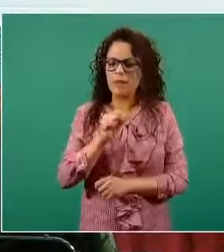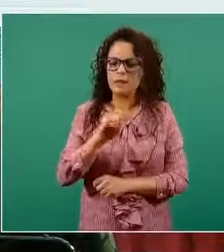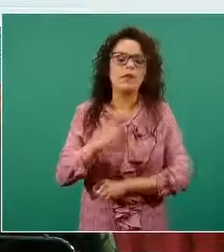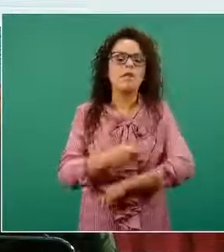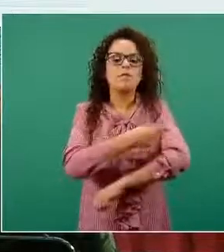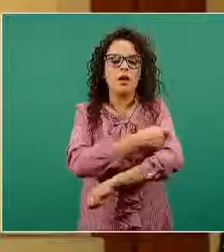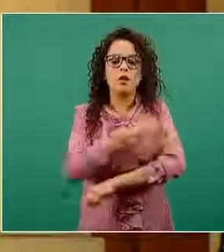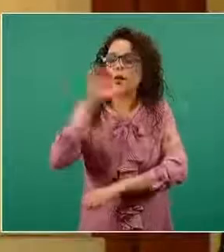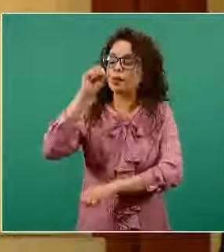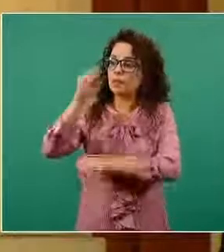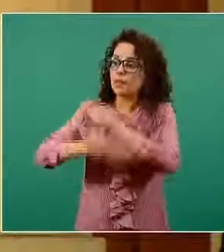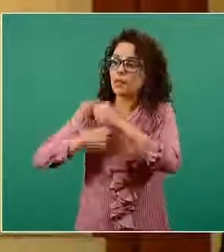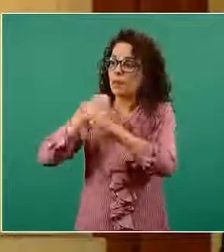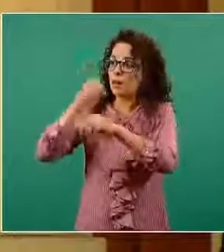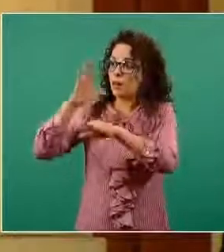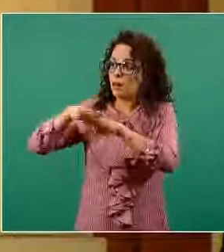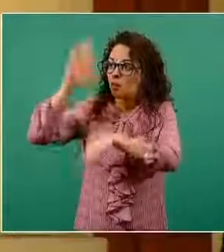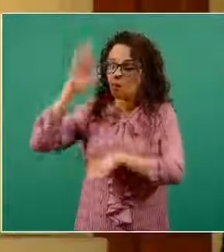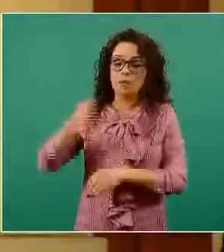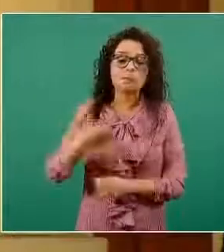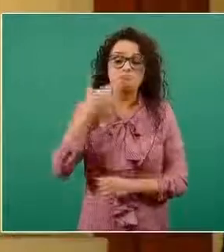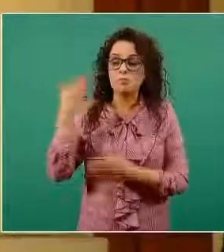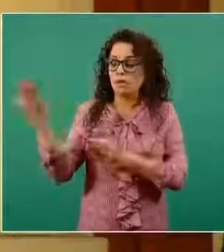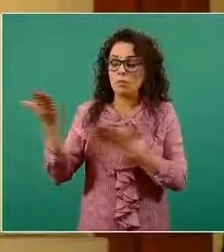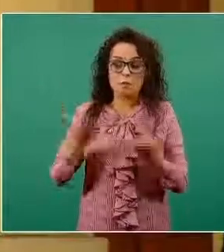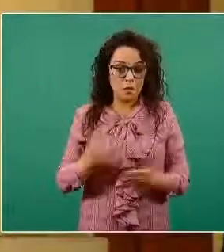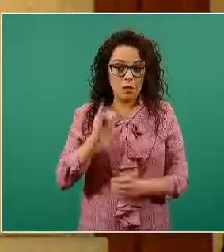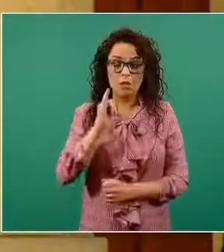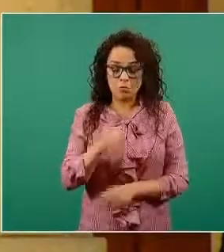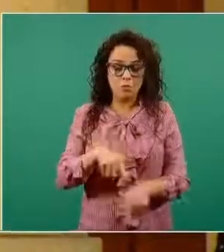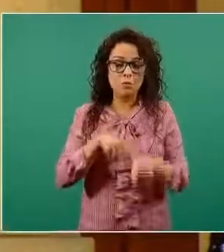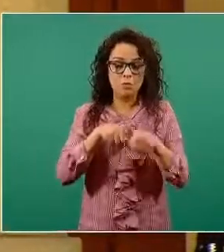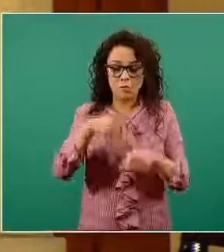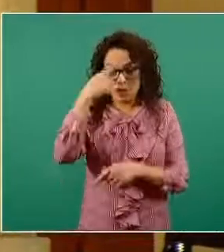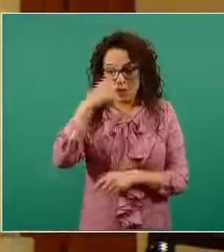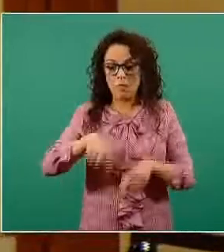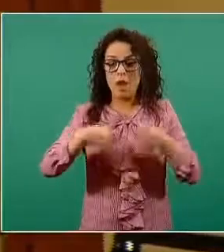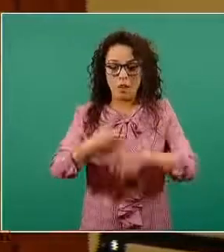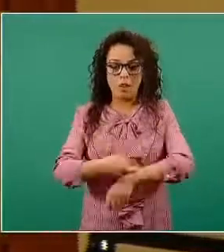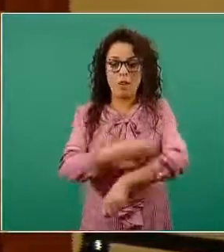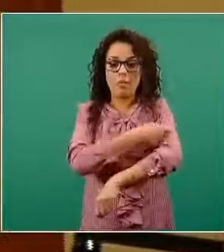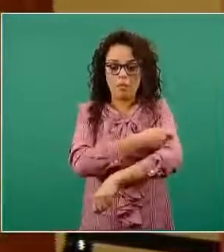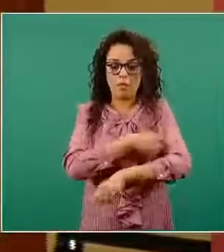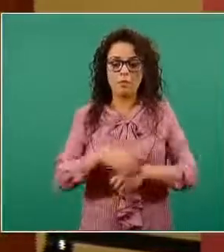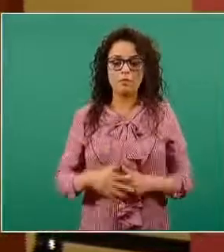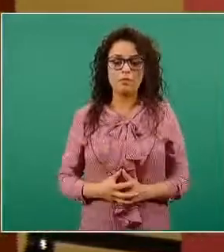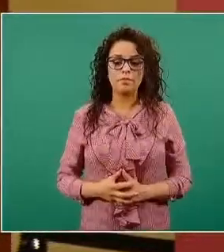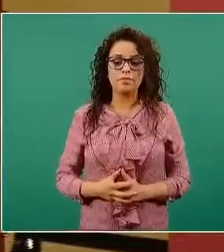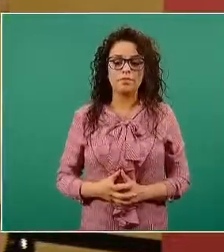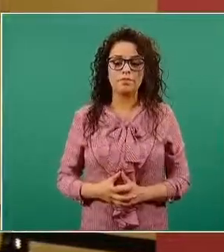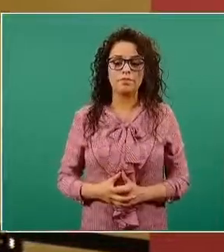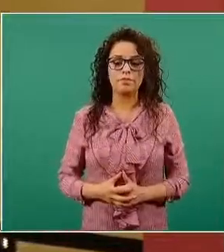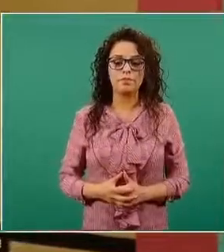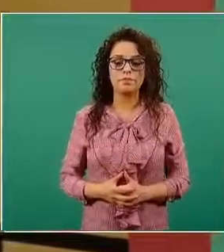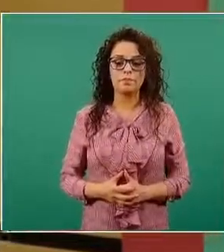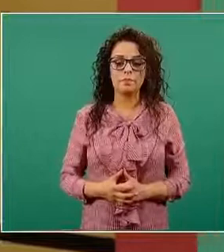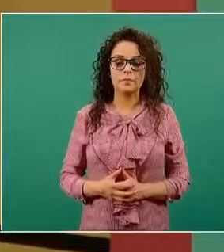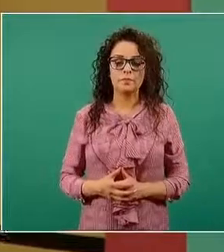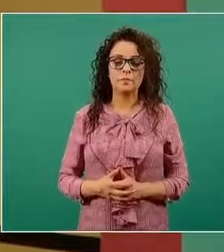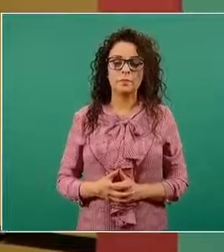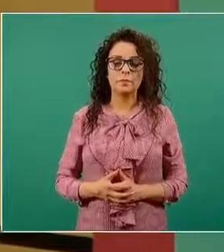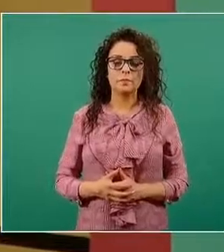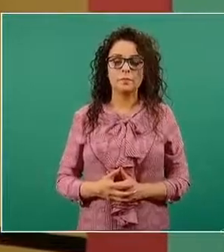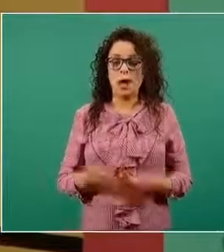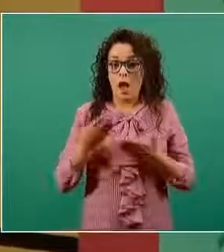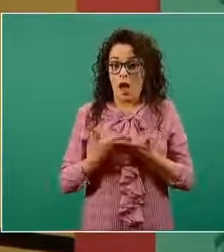60 y más, sigue siendo bienvenidas las personas que tengan esas edades para vacunarse. Aunque ya entramos a la